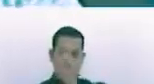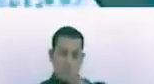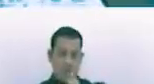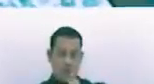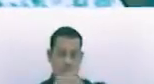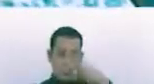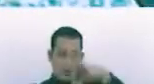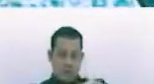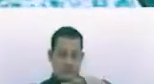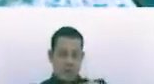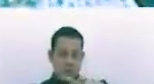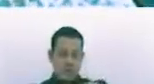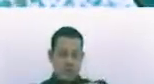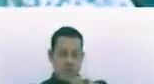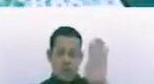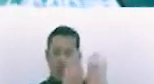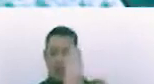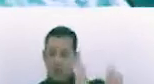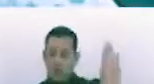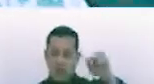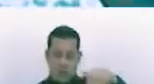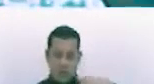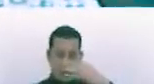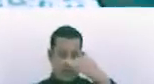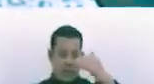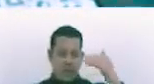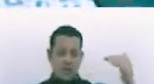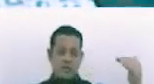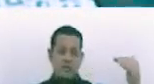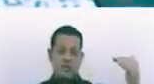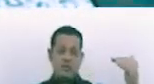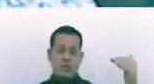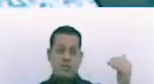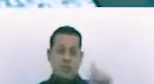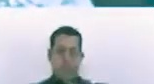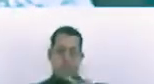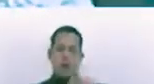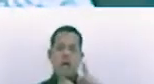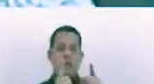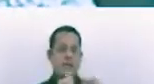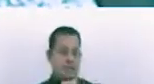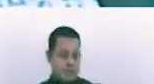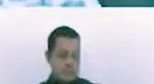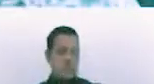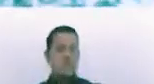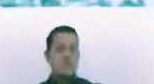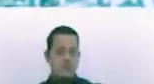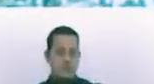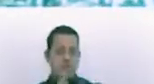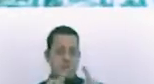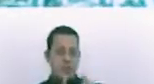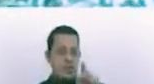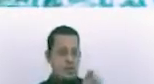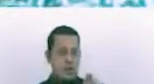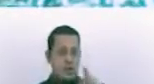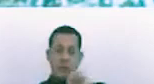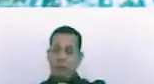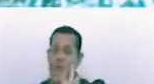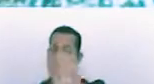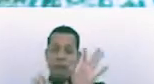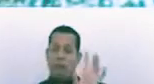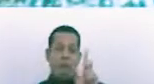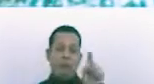urnas. La historia de este país cambió, pero a ustedes no les ha quedado